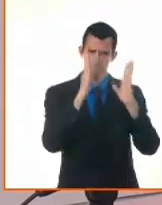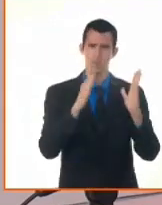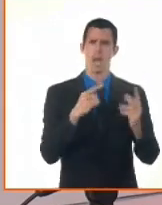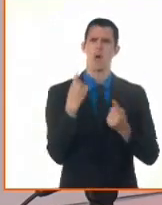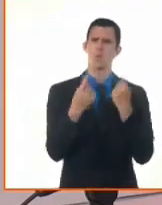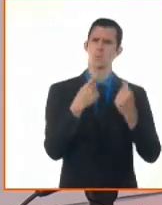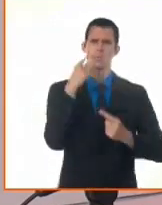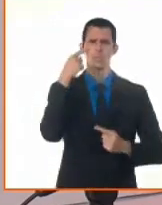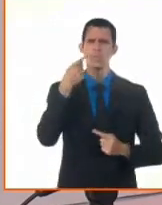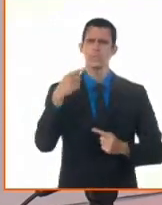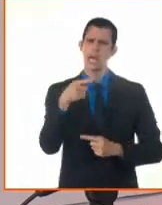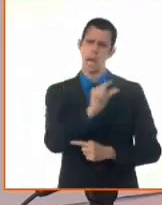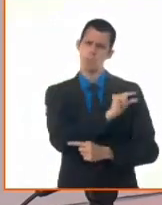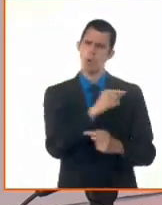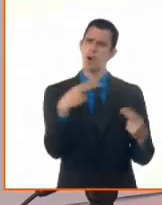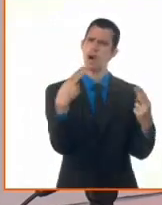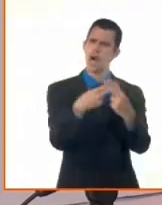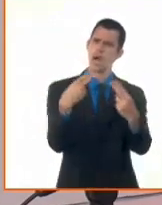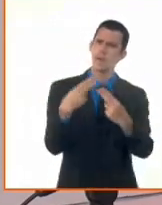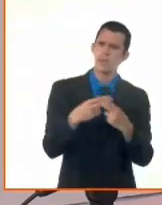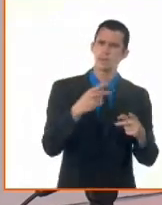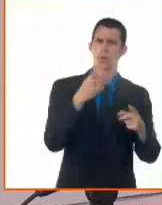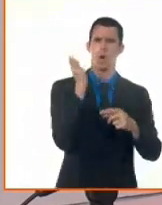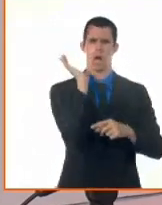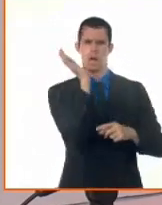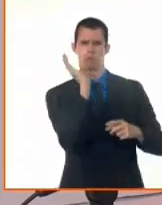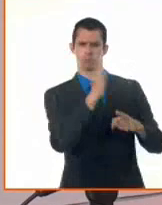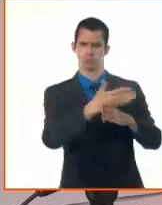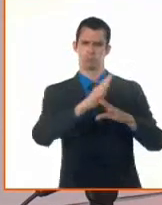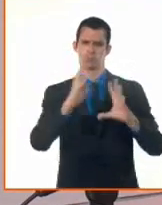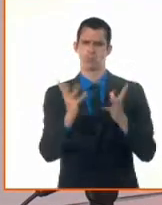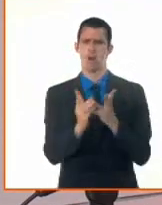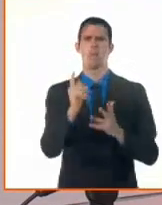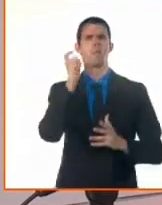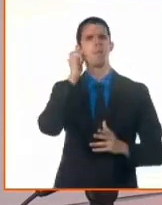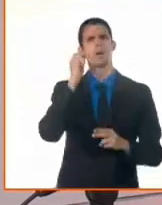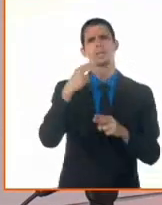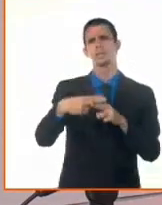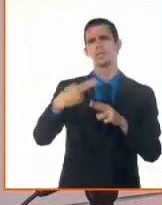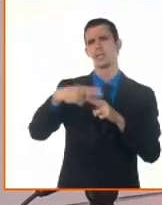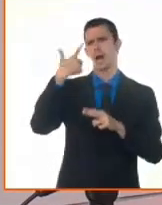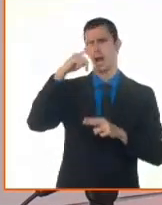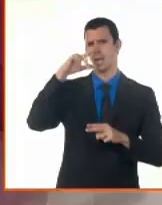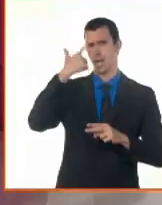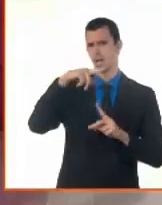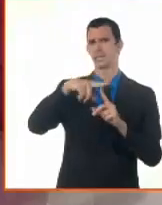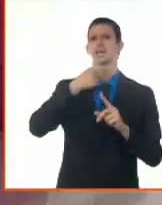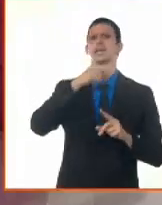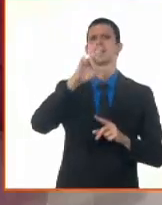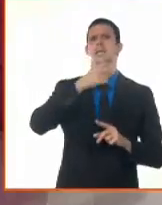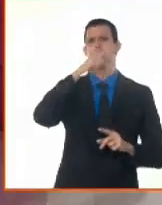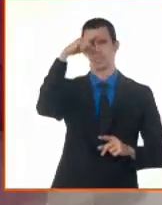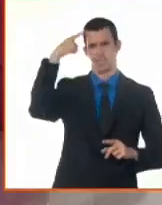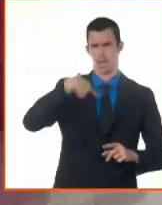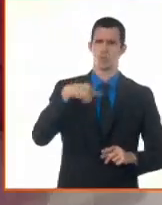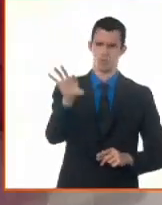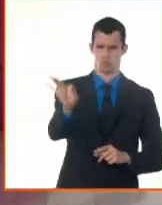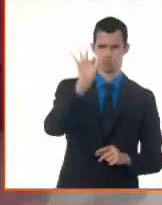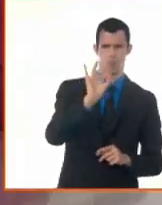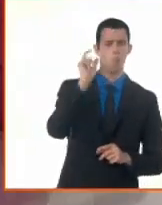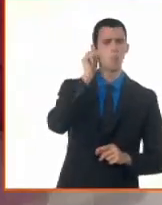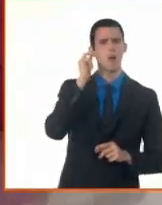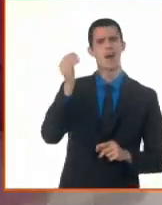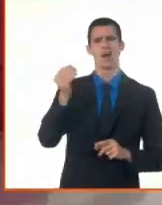reuniones importantes que ha habido en las últimas semanas Ana Teresa badilla la doctora Ana Teresa badilla periodista de radio